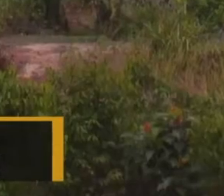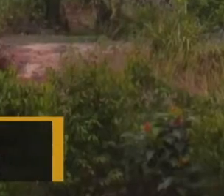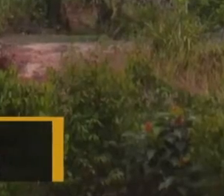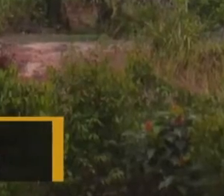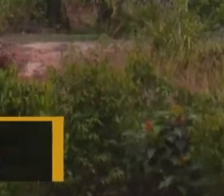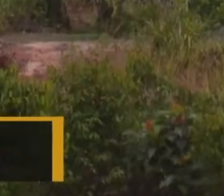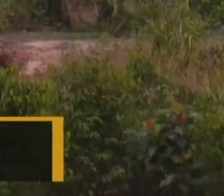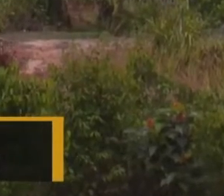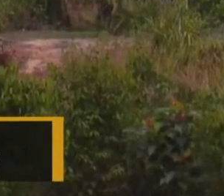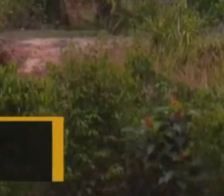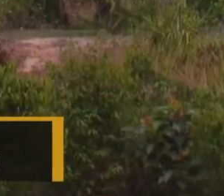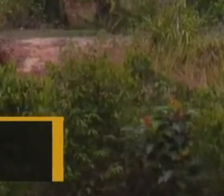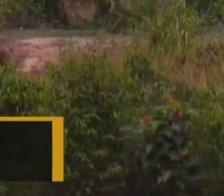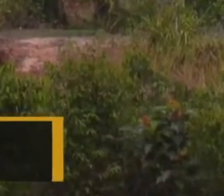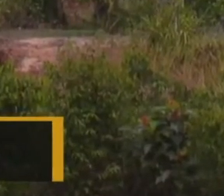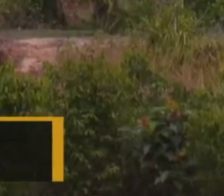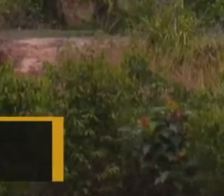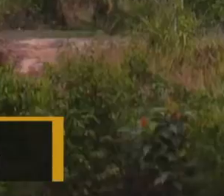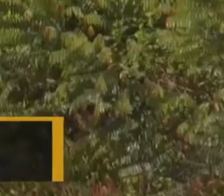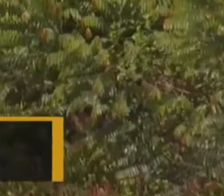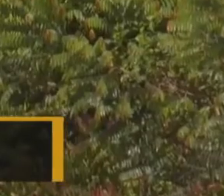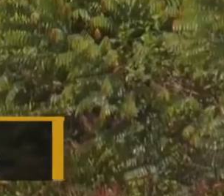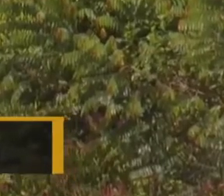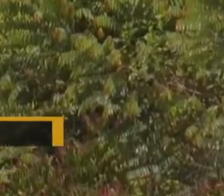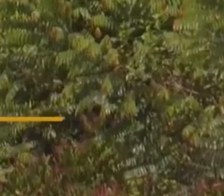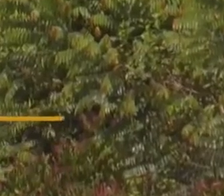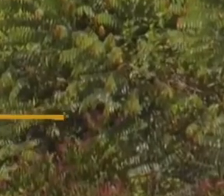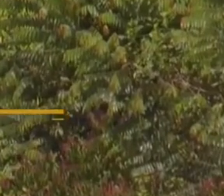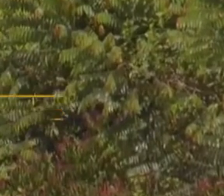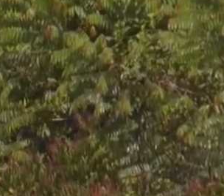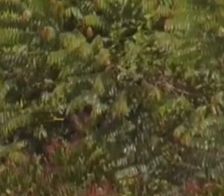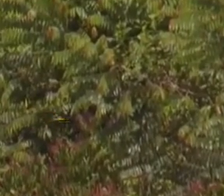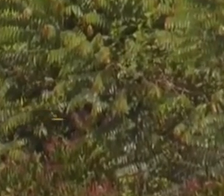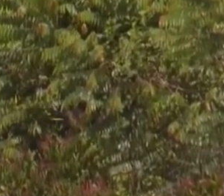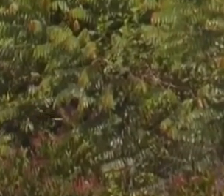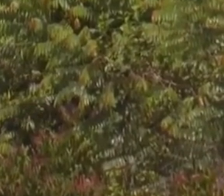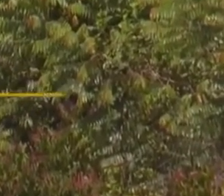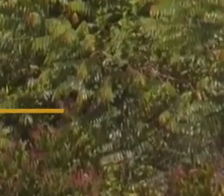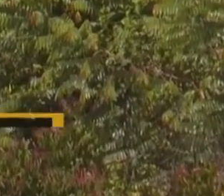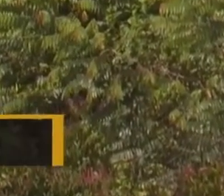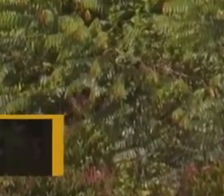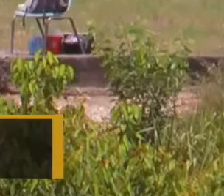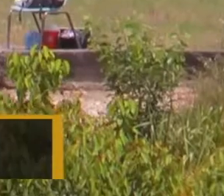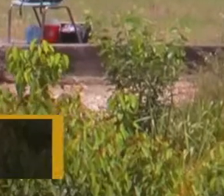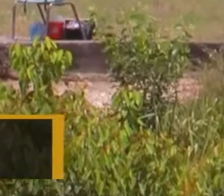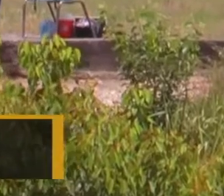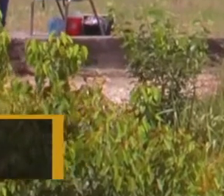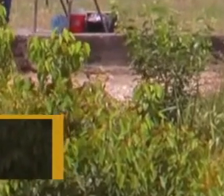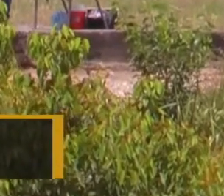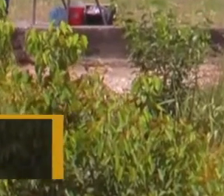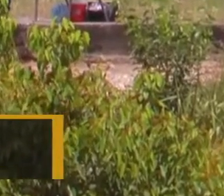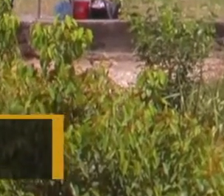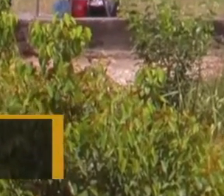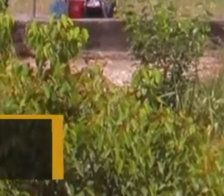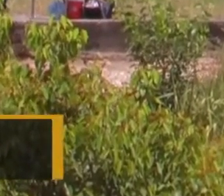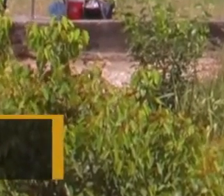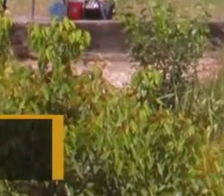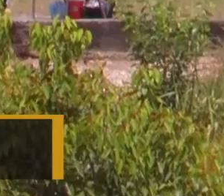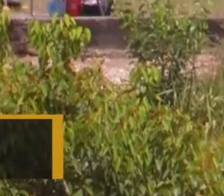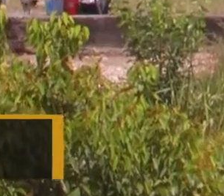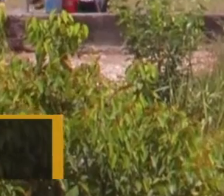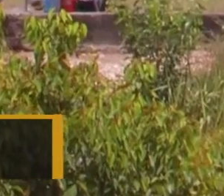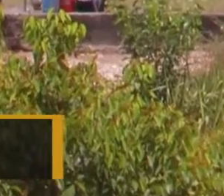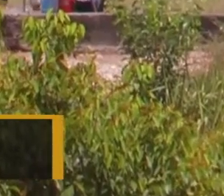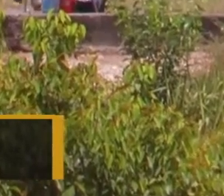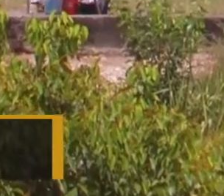las 11:30 de la mañana, las autoridades fueron alertadas de un accidente aéreo en terrenos aledaños al aeropuerto Yariguíes. Testigos del incidente